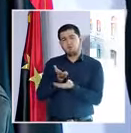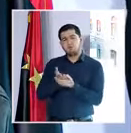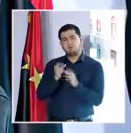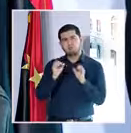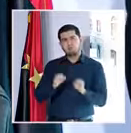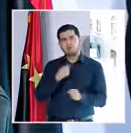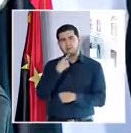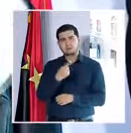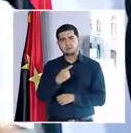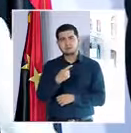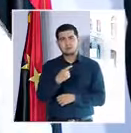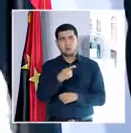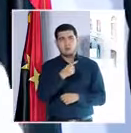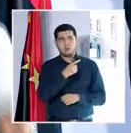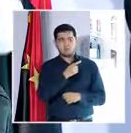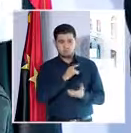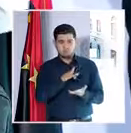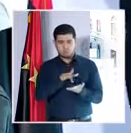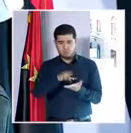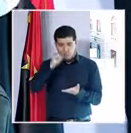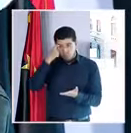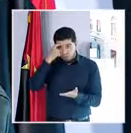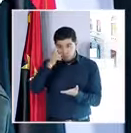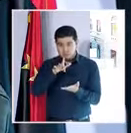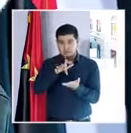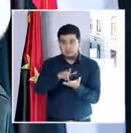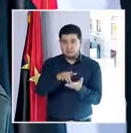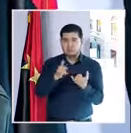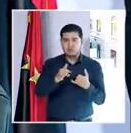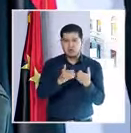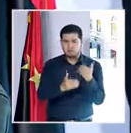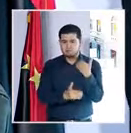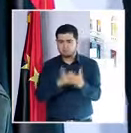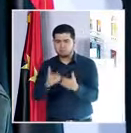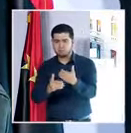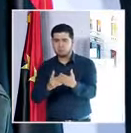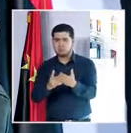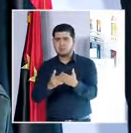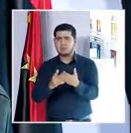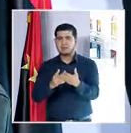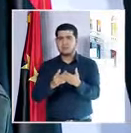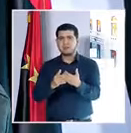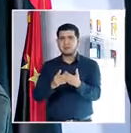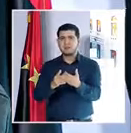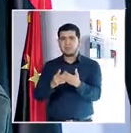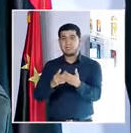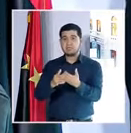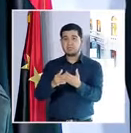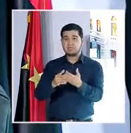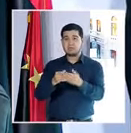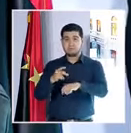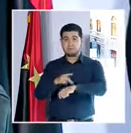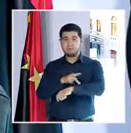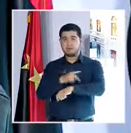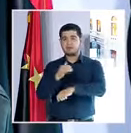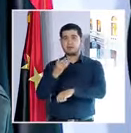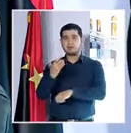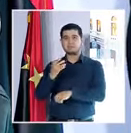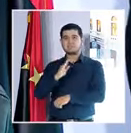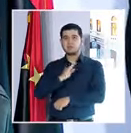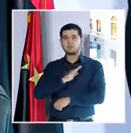nosotros llegamos ya había avanzado el componente de secundaria y ese concurso significó que más